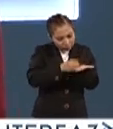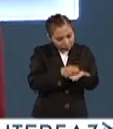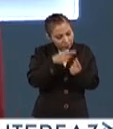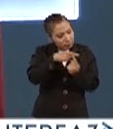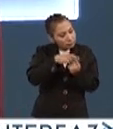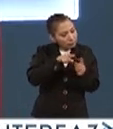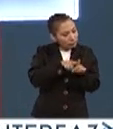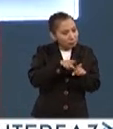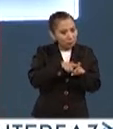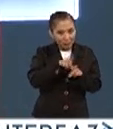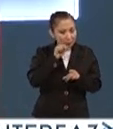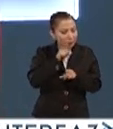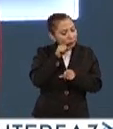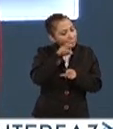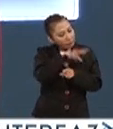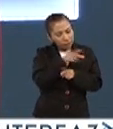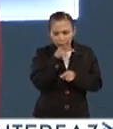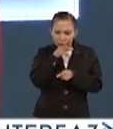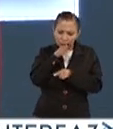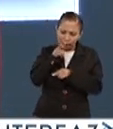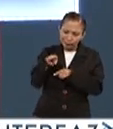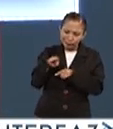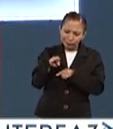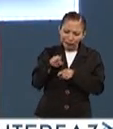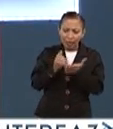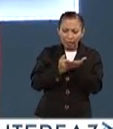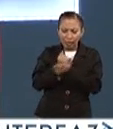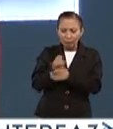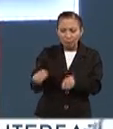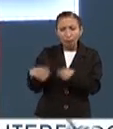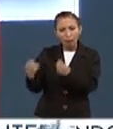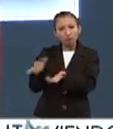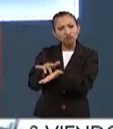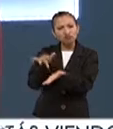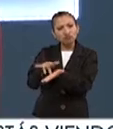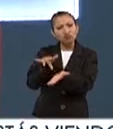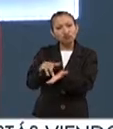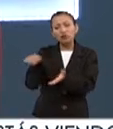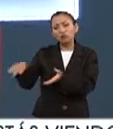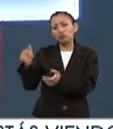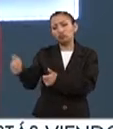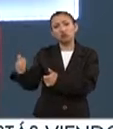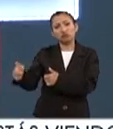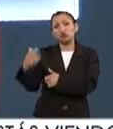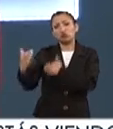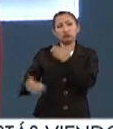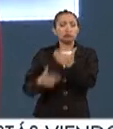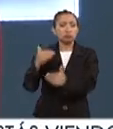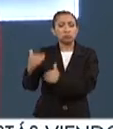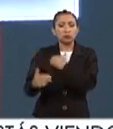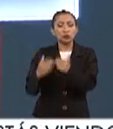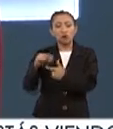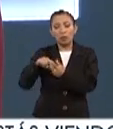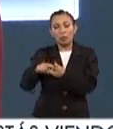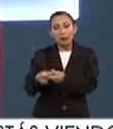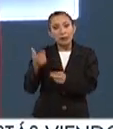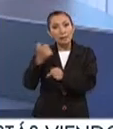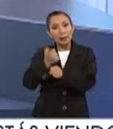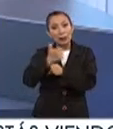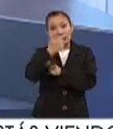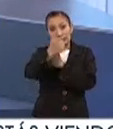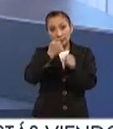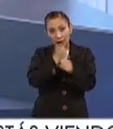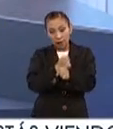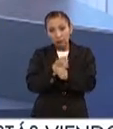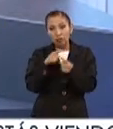tarea de mi hermana. Entonces ahí mis papás, bueno, decidieron darme las herramientas y que yo fuera a mi ritmo. Y entonces ahí fue cuando empecé la primaria a los